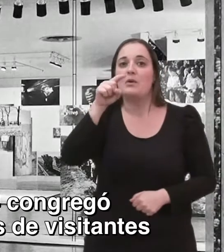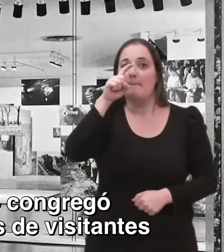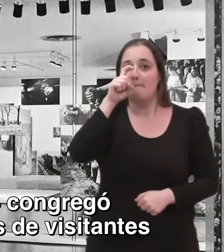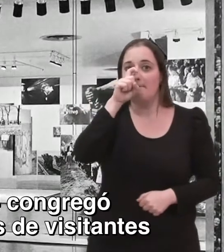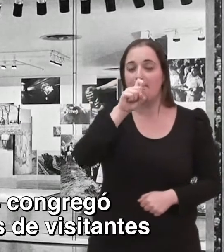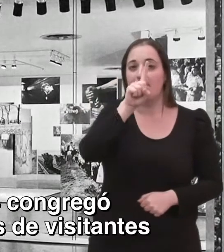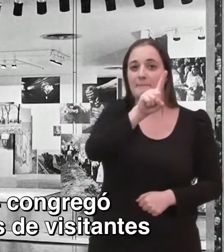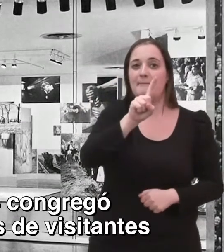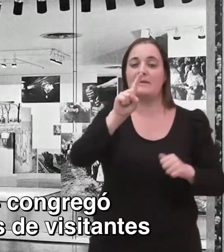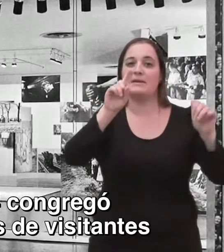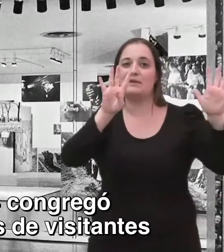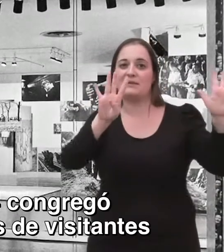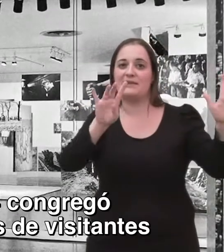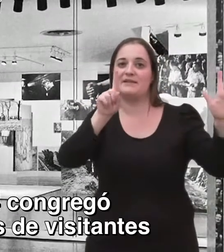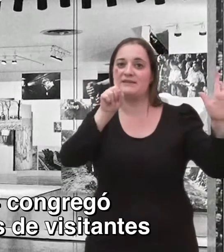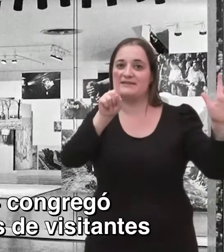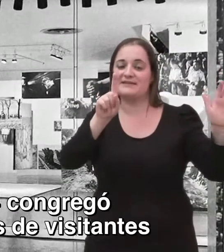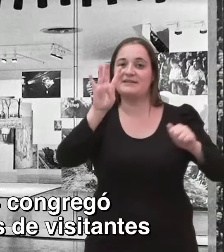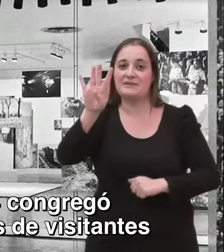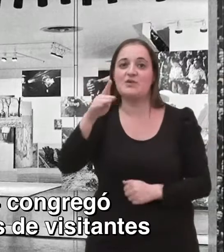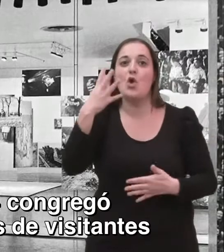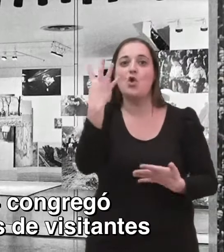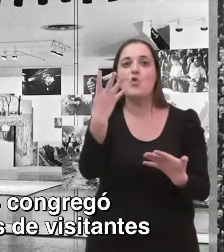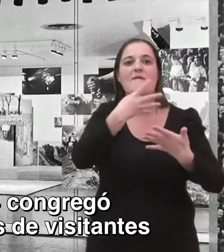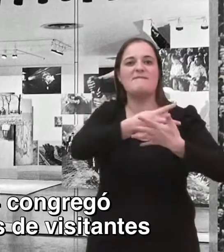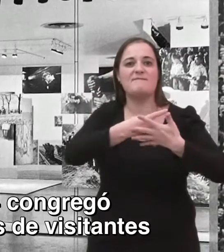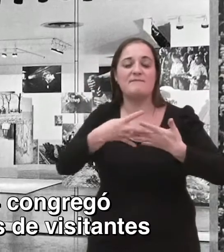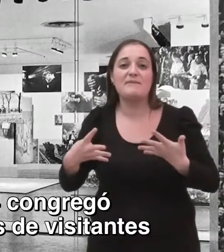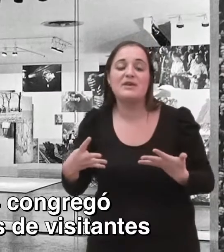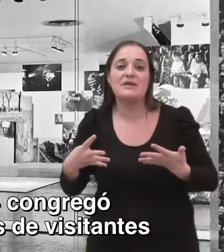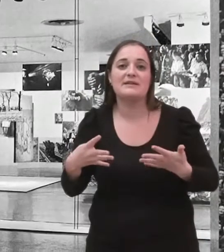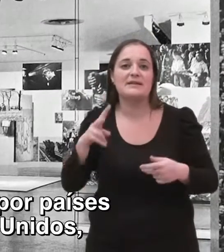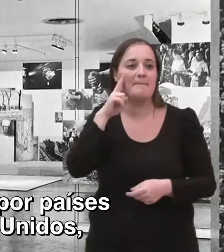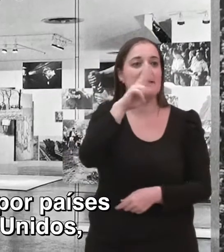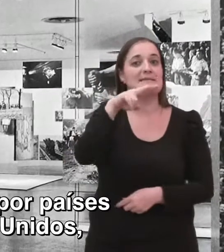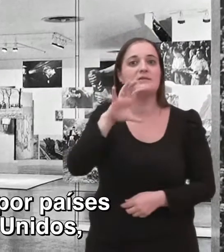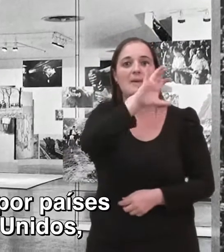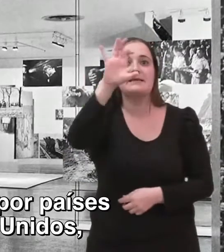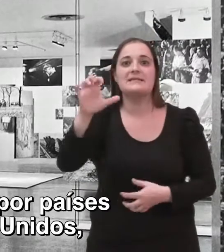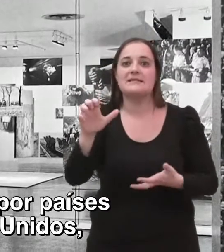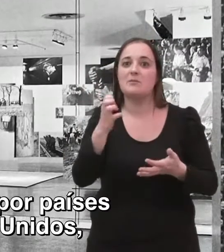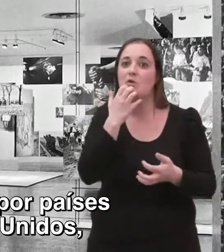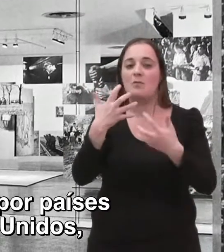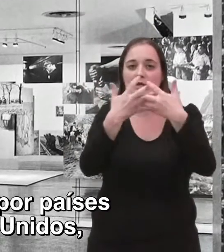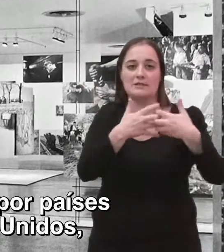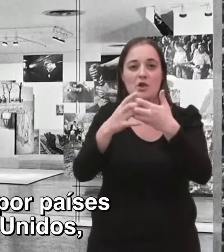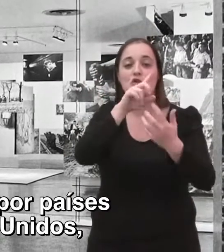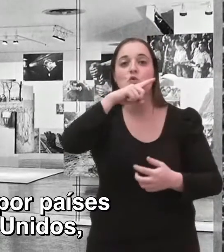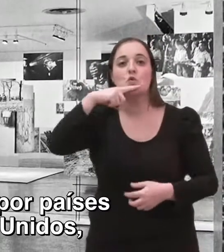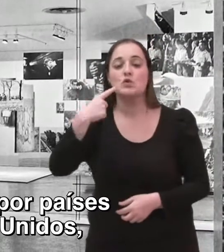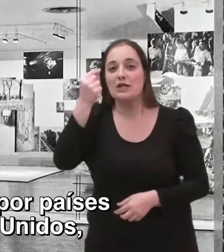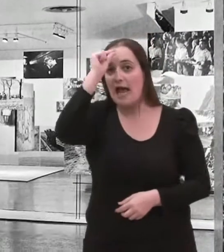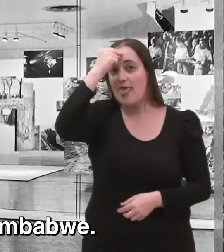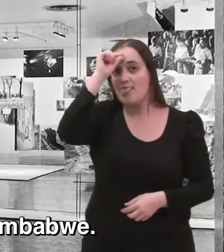1955 y 1964, congregó a más de 9 millones de visitantes en su itinerancia por países como